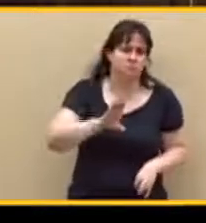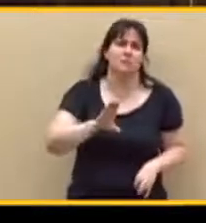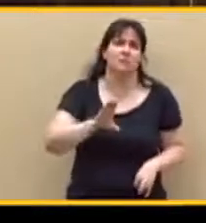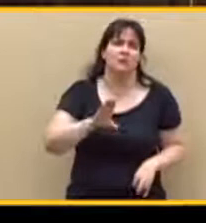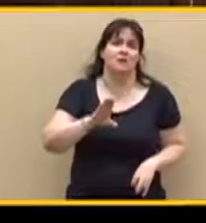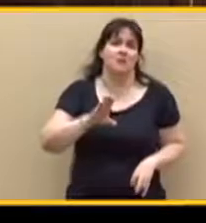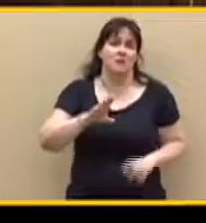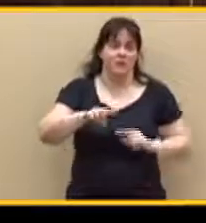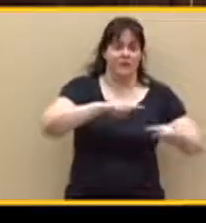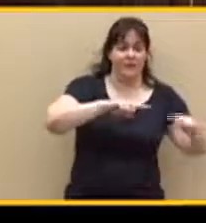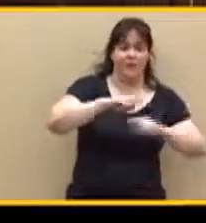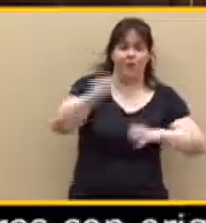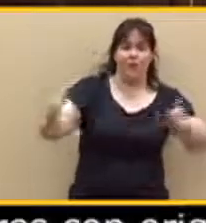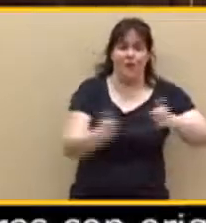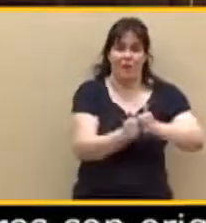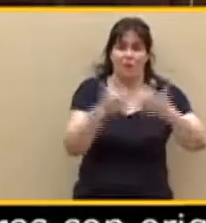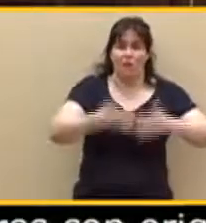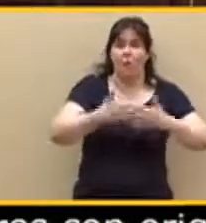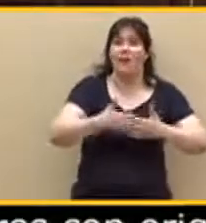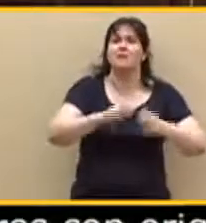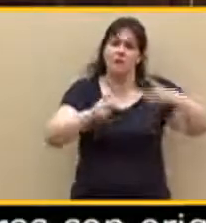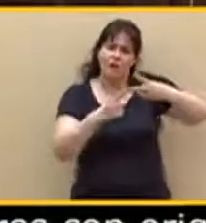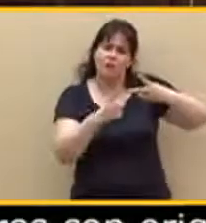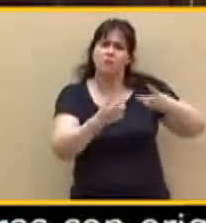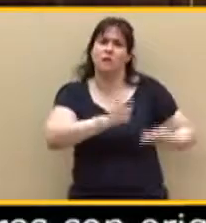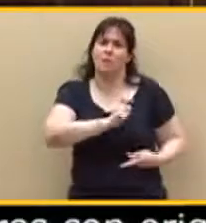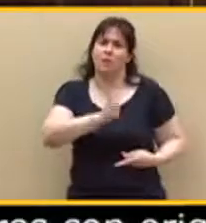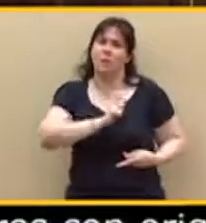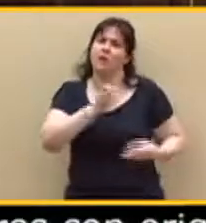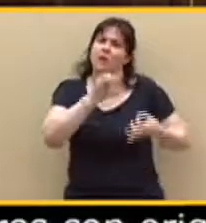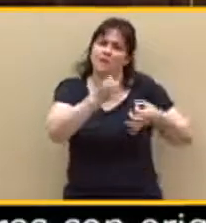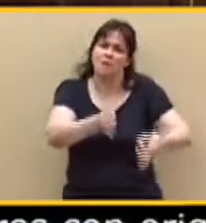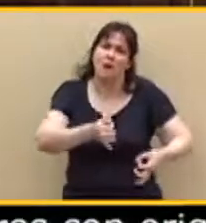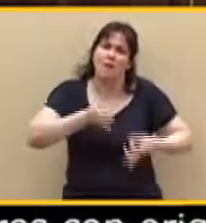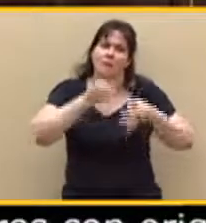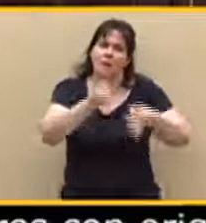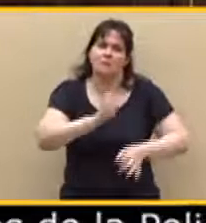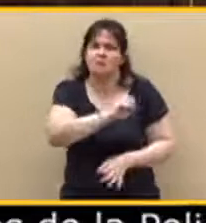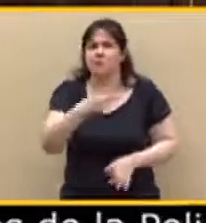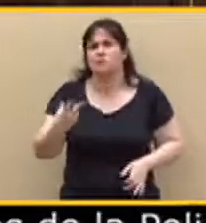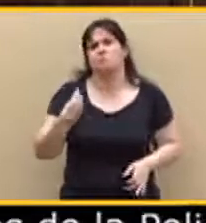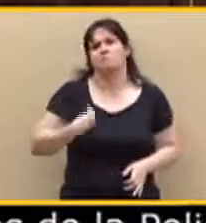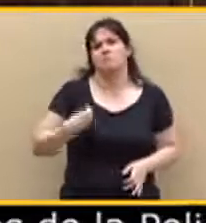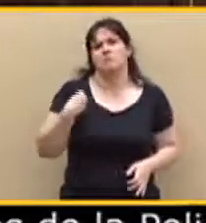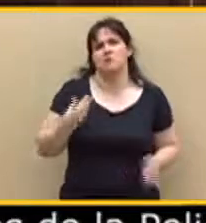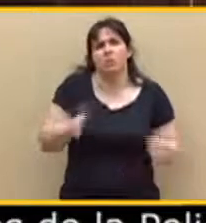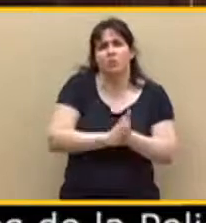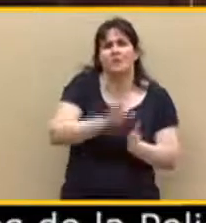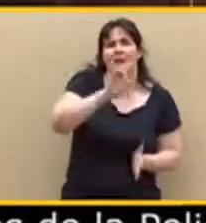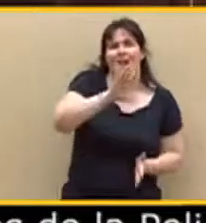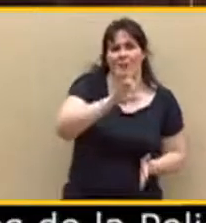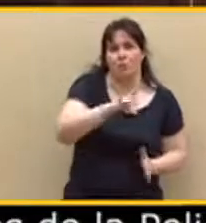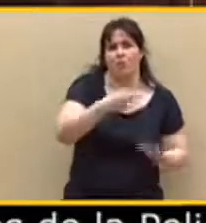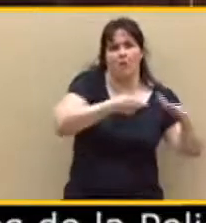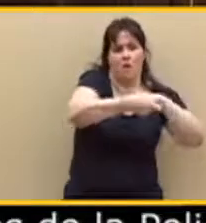adjunta operativa, el número 2 de la policía, ha sido siempre el mismo, señorías. Del total de 14 querellas interpuestas contra